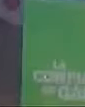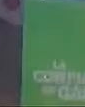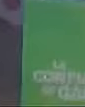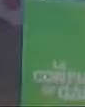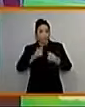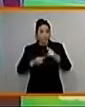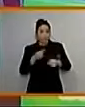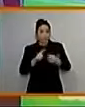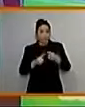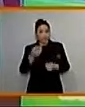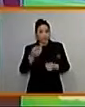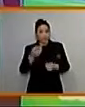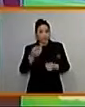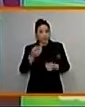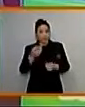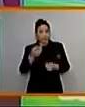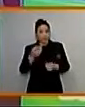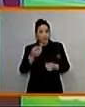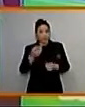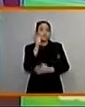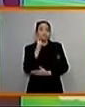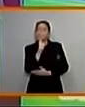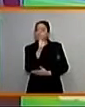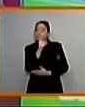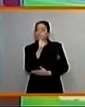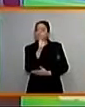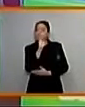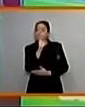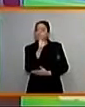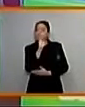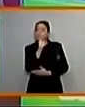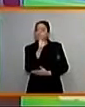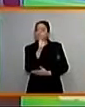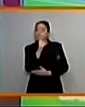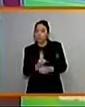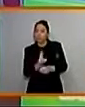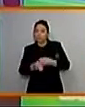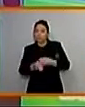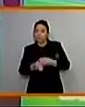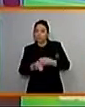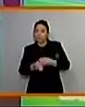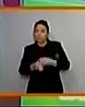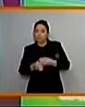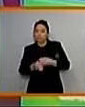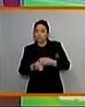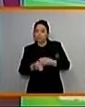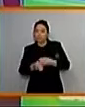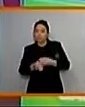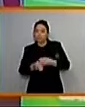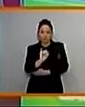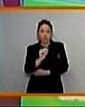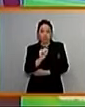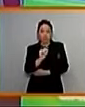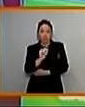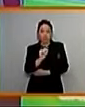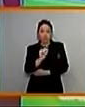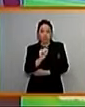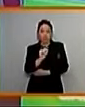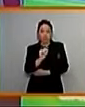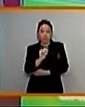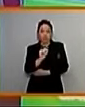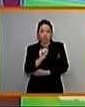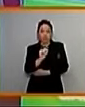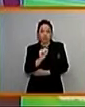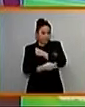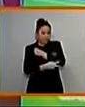Amigos, ¿sabían que la lotería ilegal o apuntada utiliza los sorteos de PANI y Loto para beneficiar a grupos de crimen organizado? No seas parte